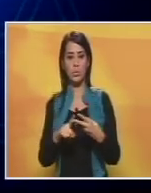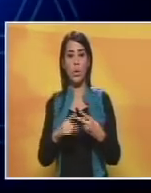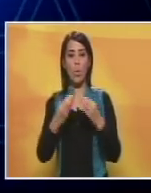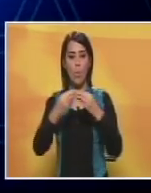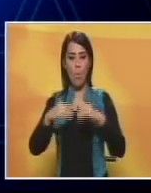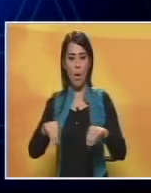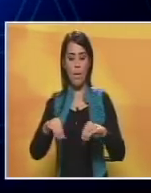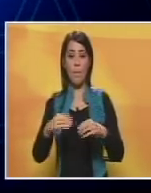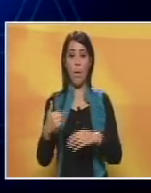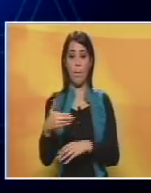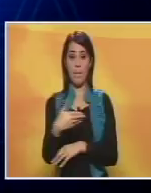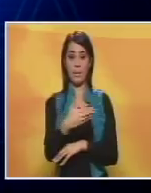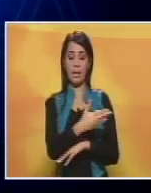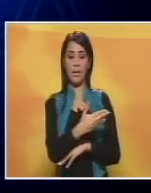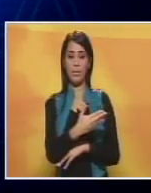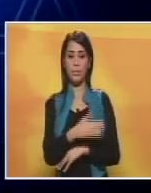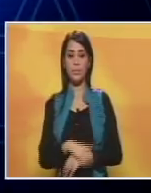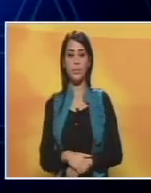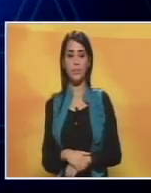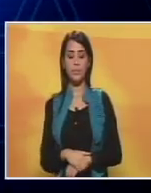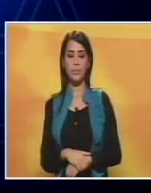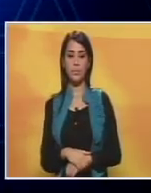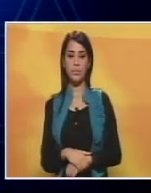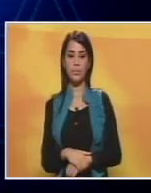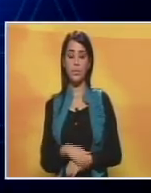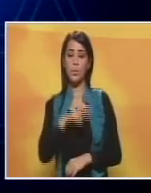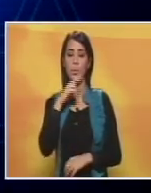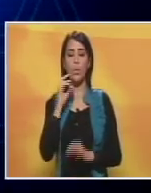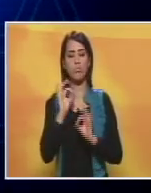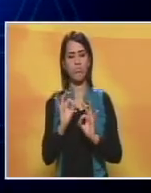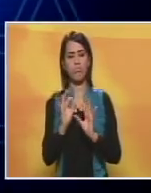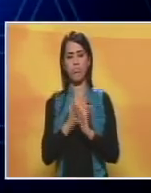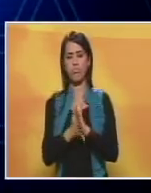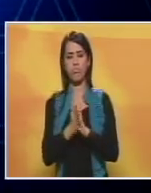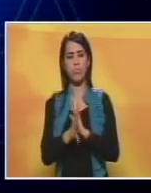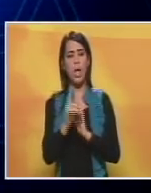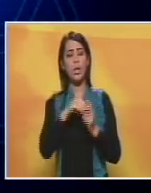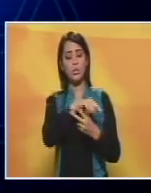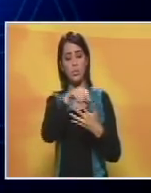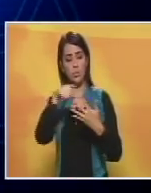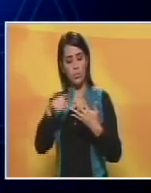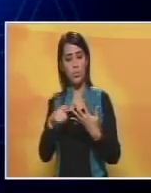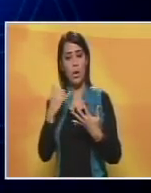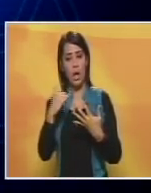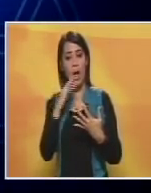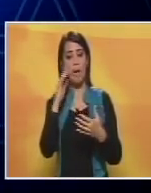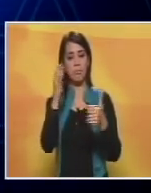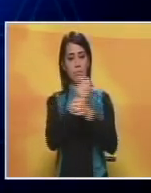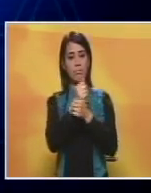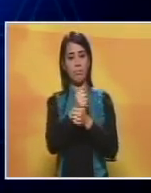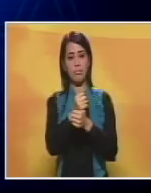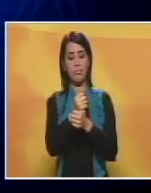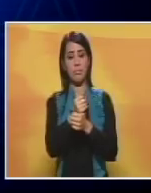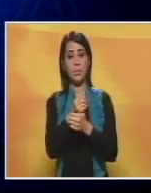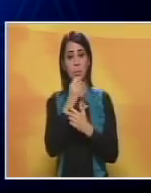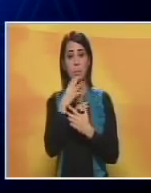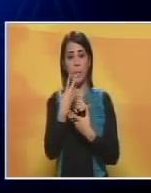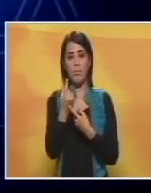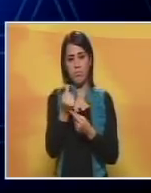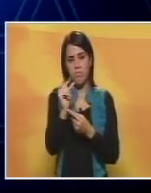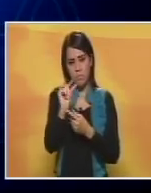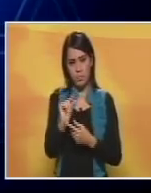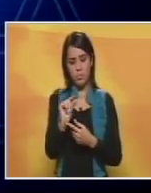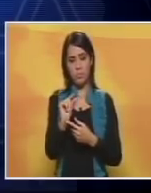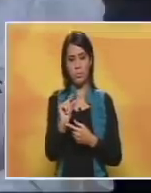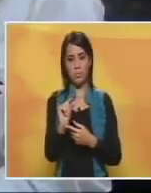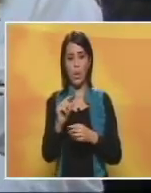huevos, pescados grasos como el salmón, rico en omega 3. Estos ácidos grasos también podemos conseguirlos en una opción más económica